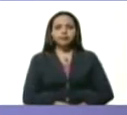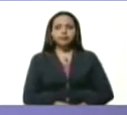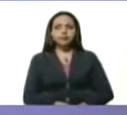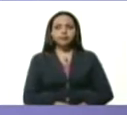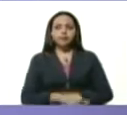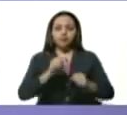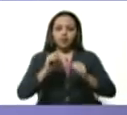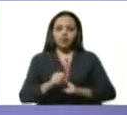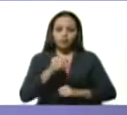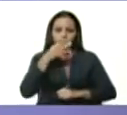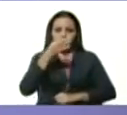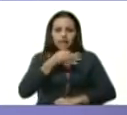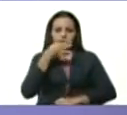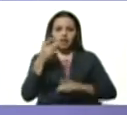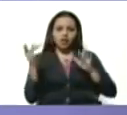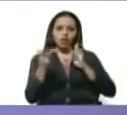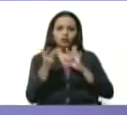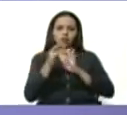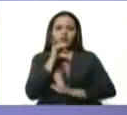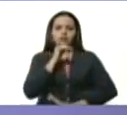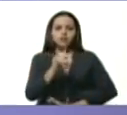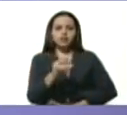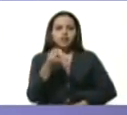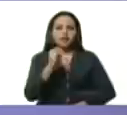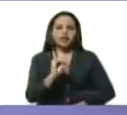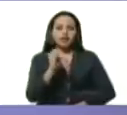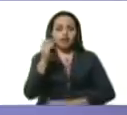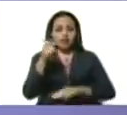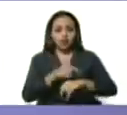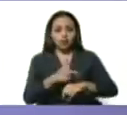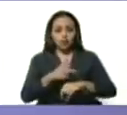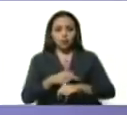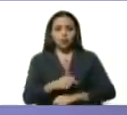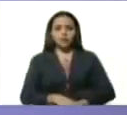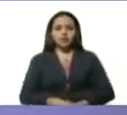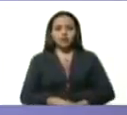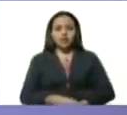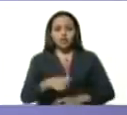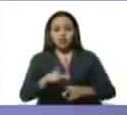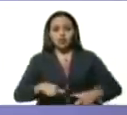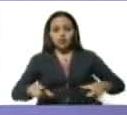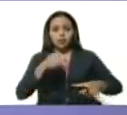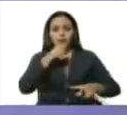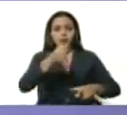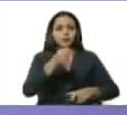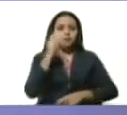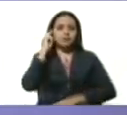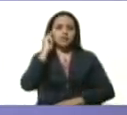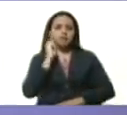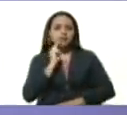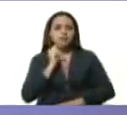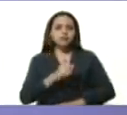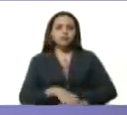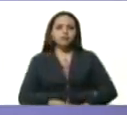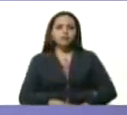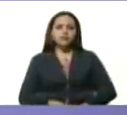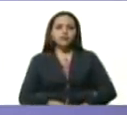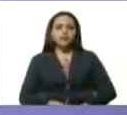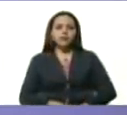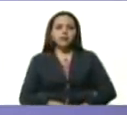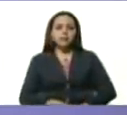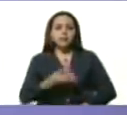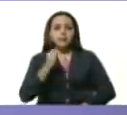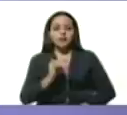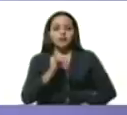Así es, gracias por este contacto informativo que lo establecemos a esta hora desde la sala de prensa Simón Bolívar del Palacio de Miraflores. Cuando se